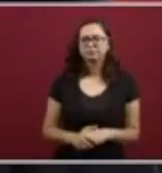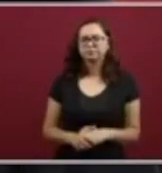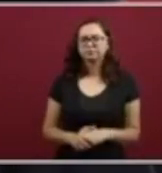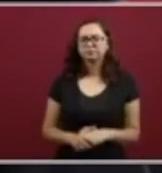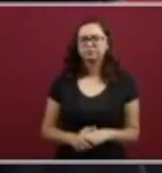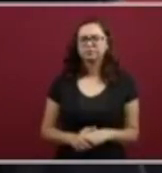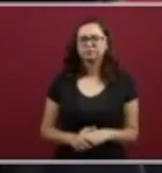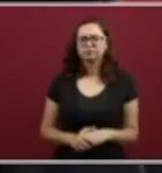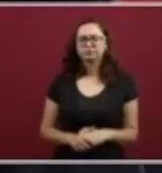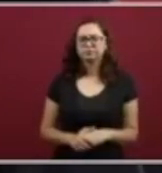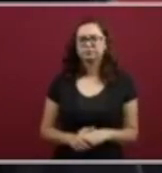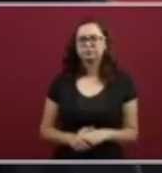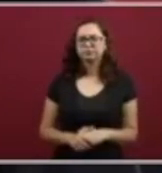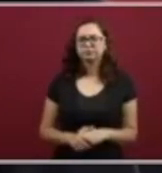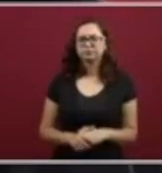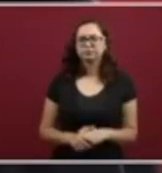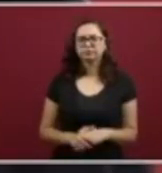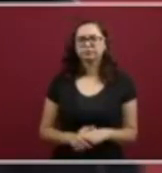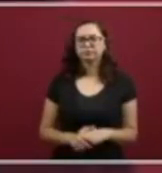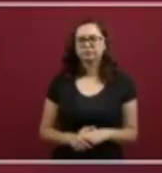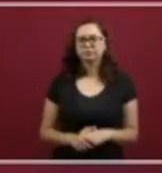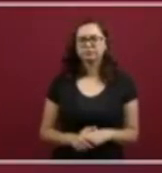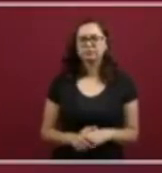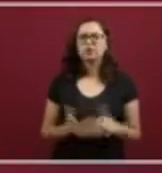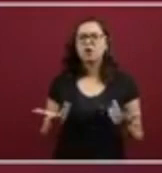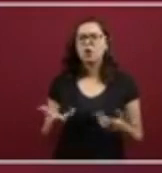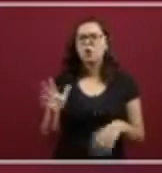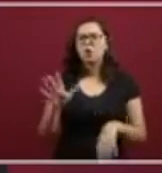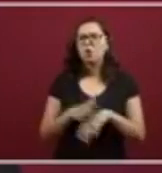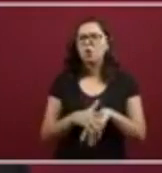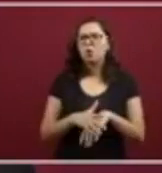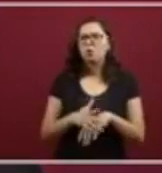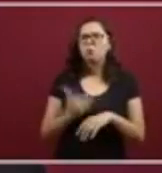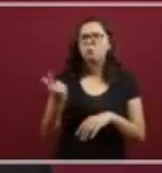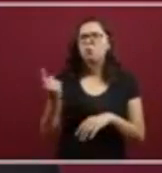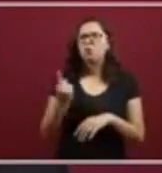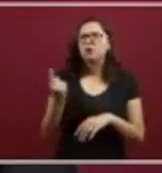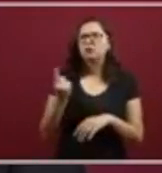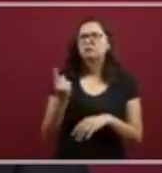se entendería bien en qué consistió la campaña